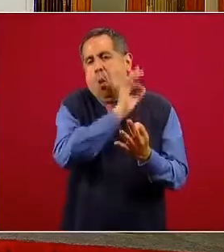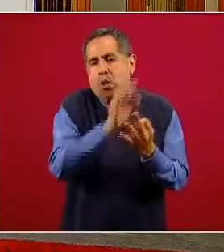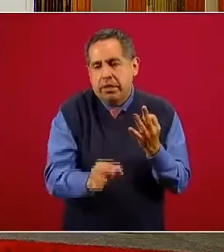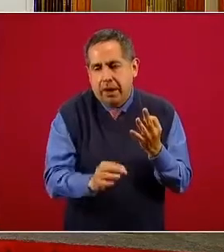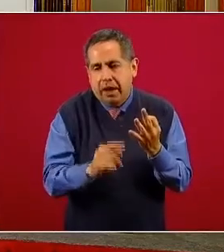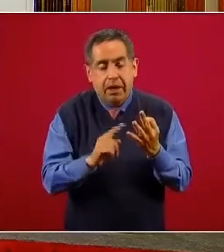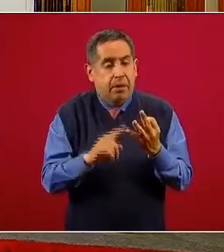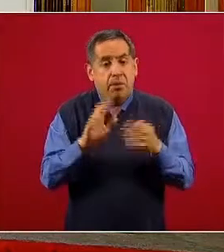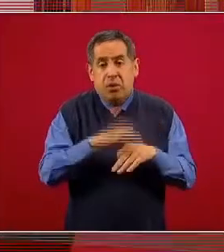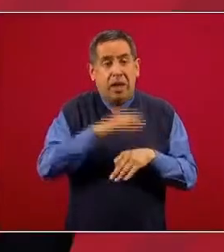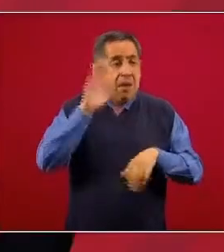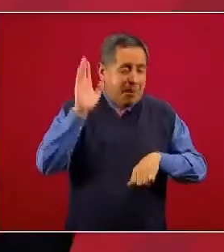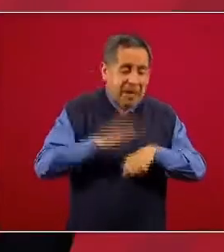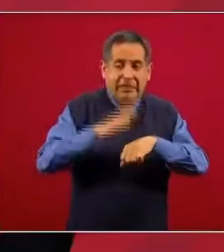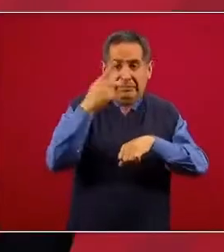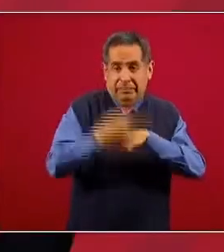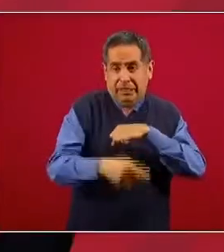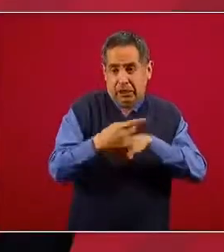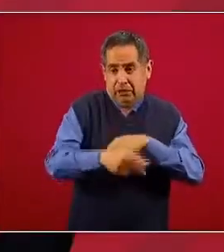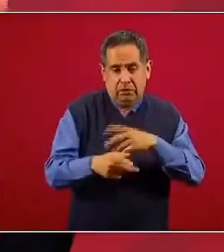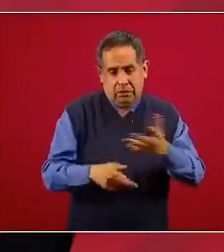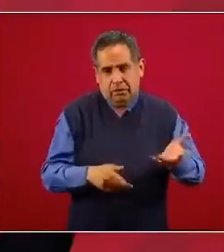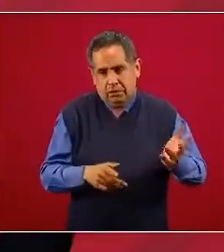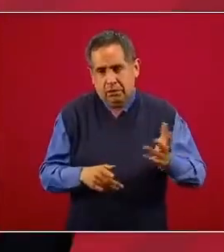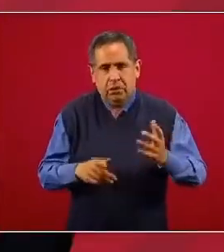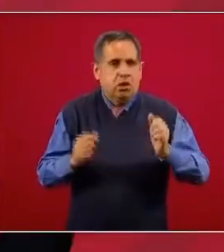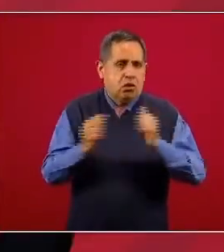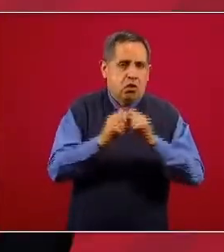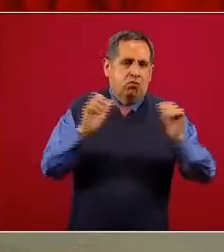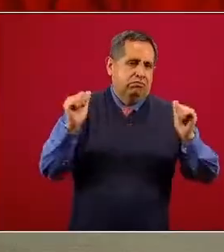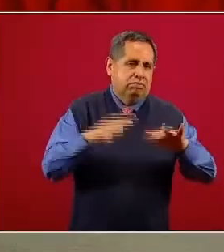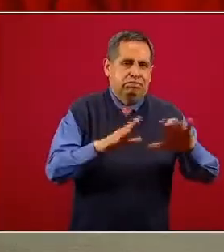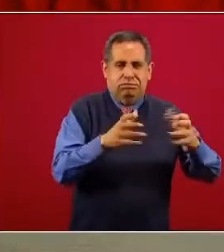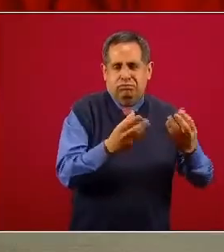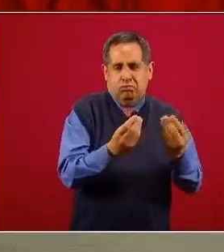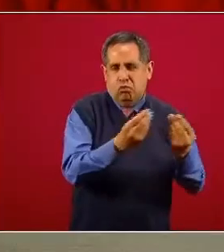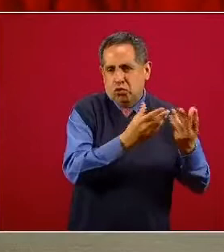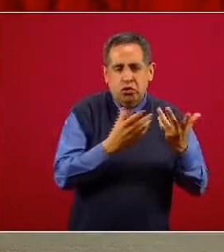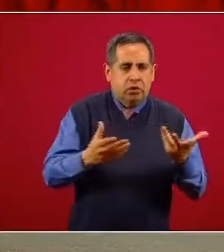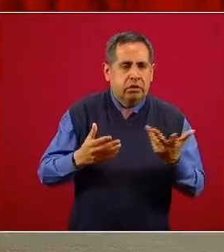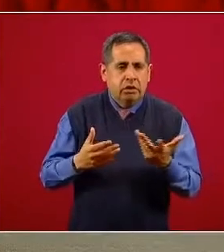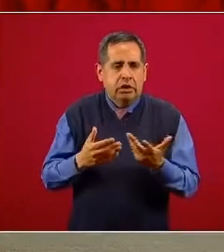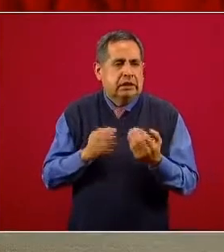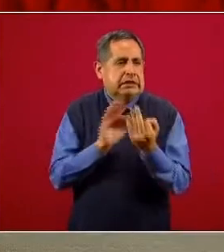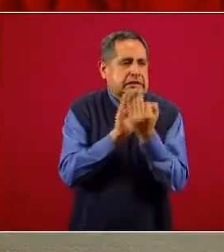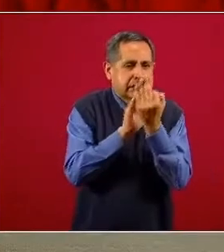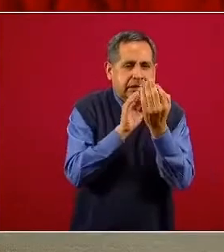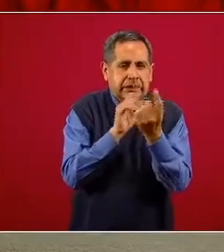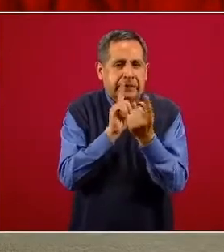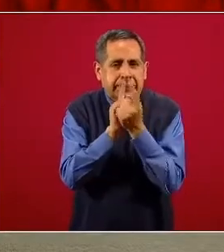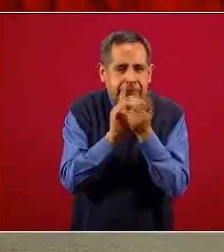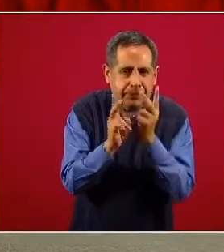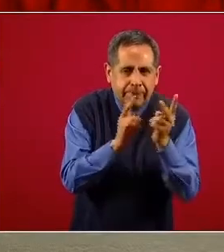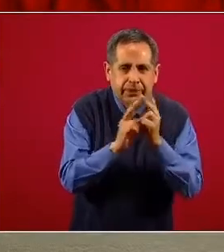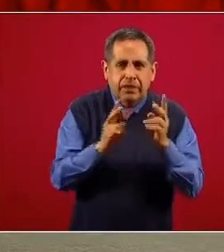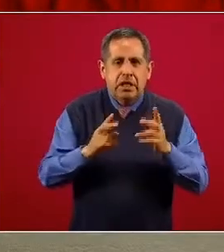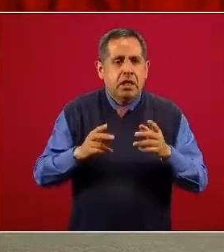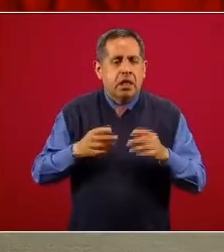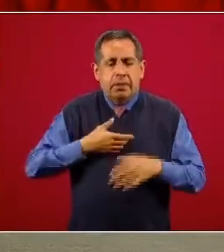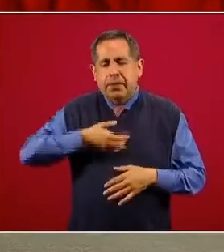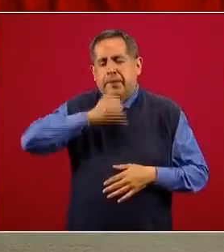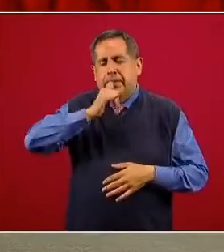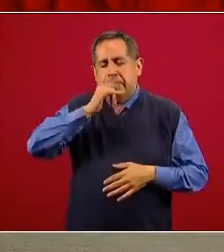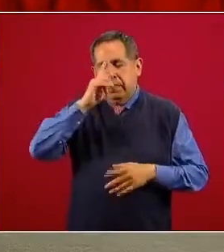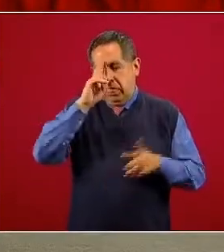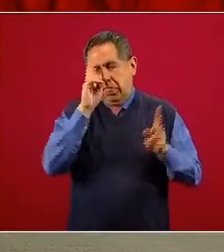porque son las de mayor riesgo de transmisión, por la congregación masiva, por la proximidad geográfica y por cambios de la conducta.